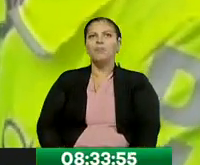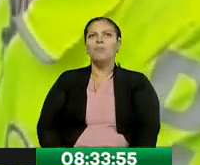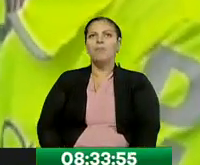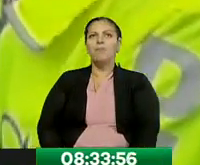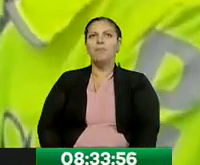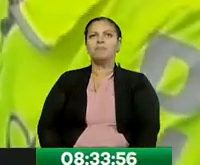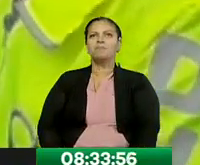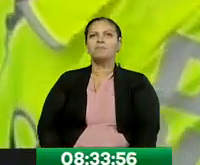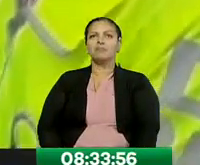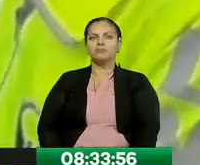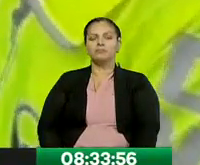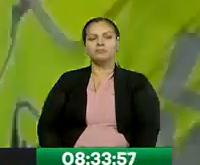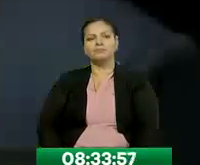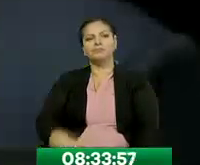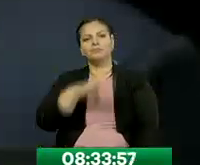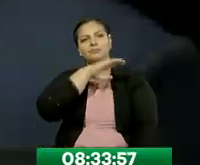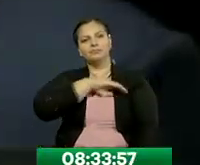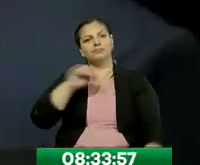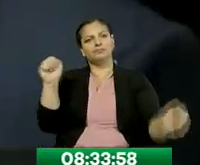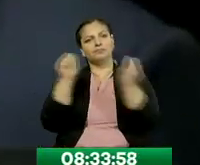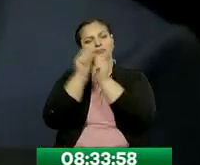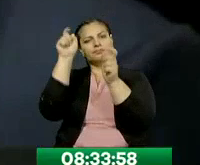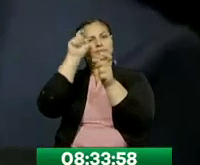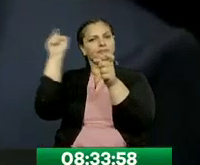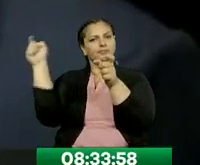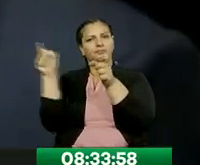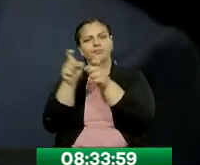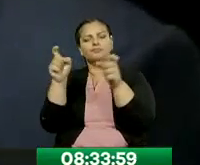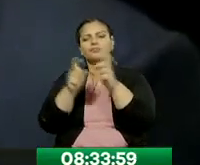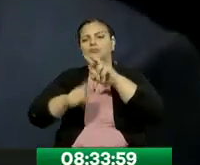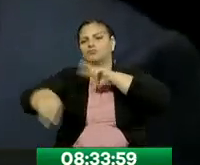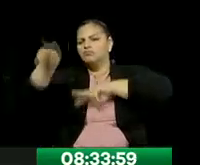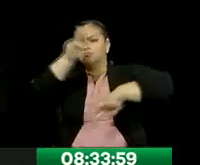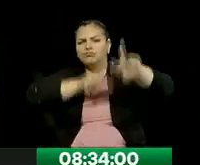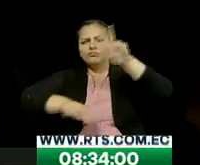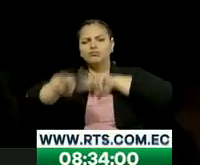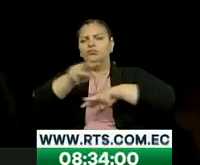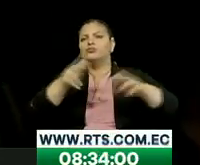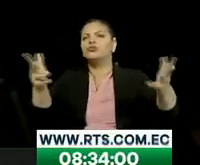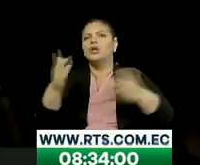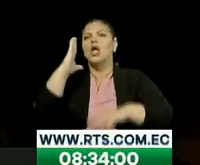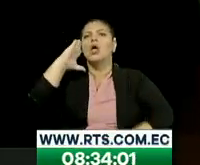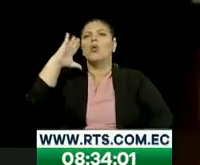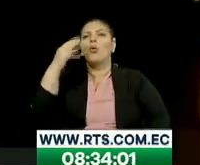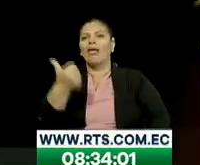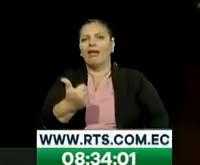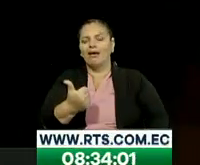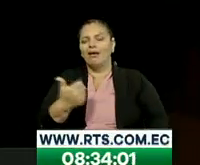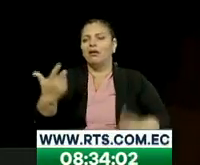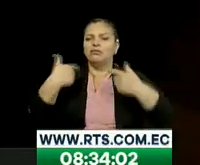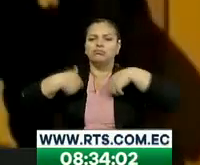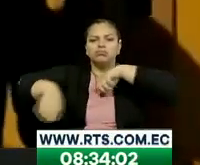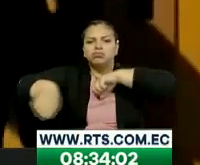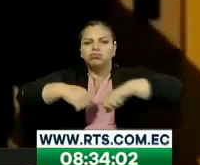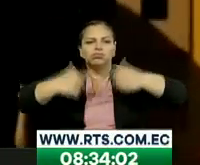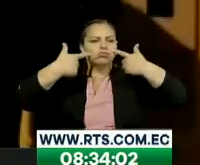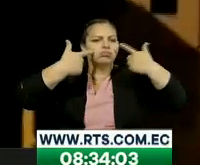Tanto la policía como la fiscalía de la jurisdicción de la ciudad de Cuenca dieron a conocer oficialmente los resultados del mega operativo